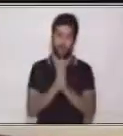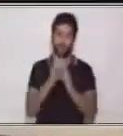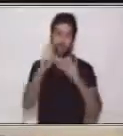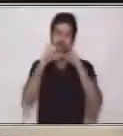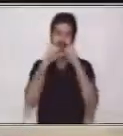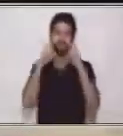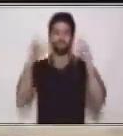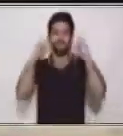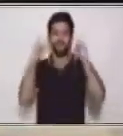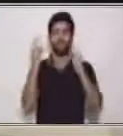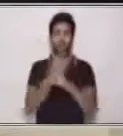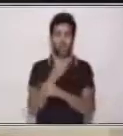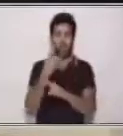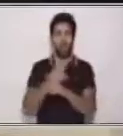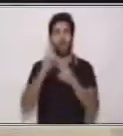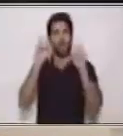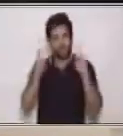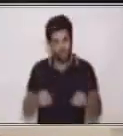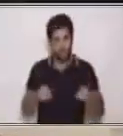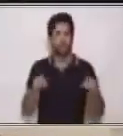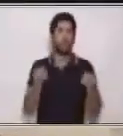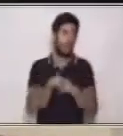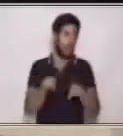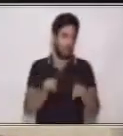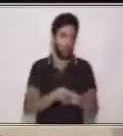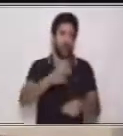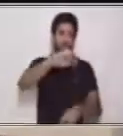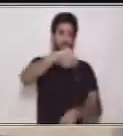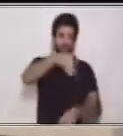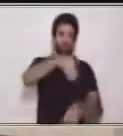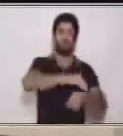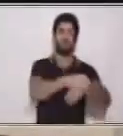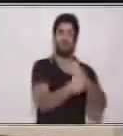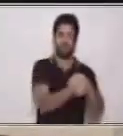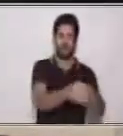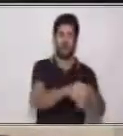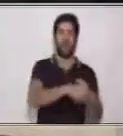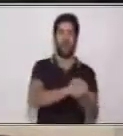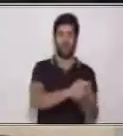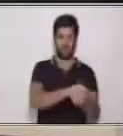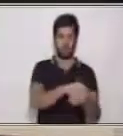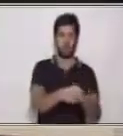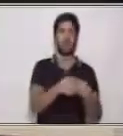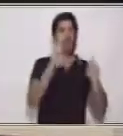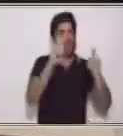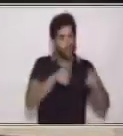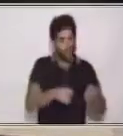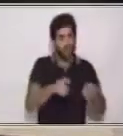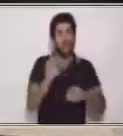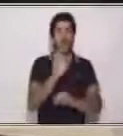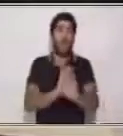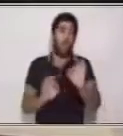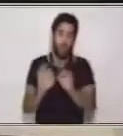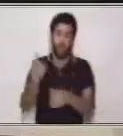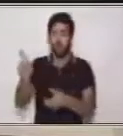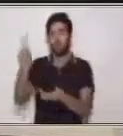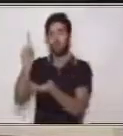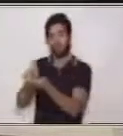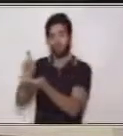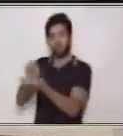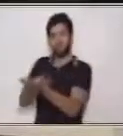mascarilla y lavarte las manos constantemente con agua y jabón. Si no tienes, puedes usar